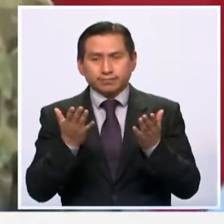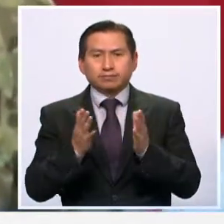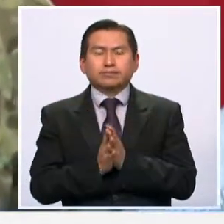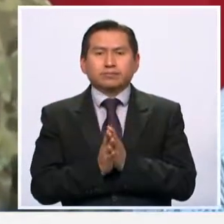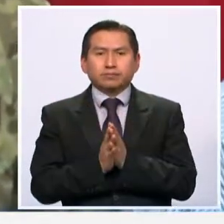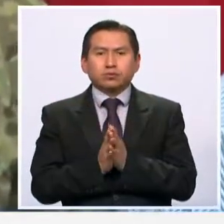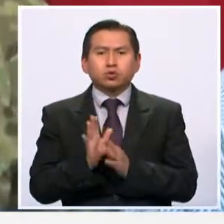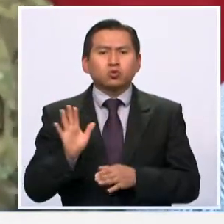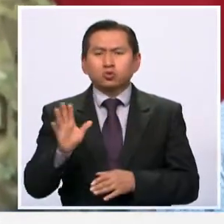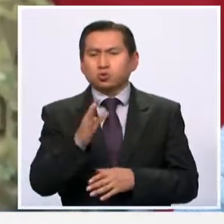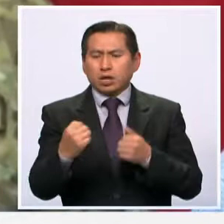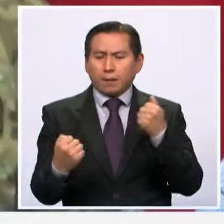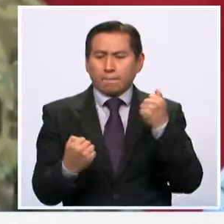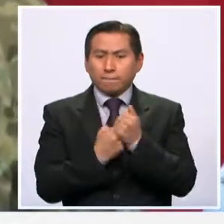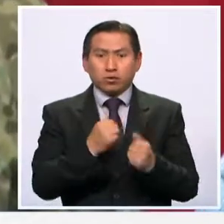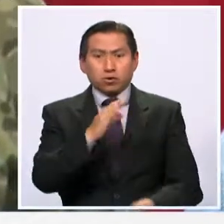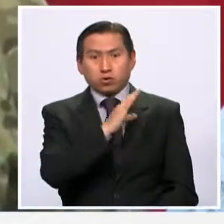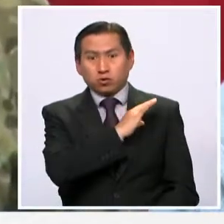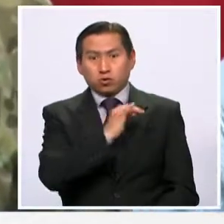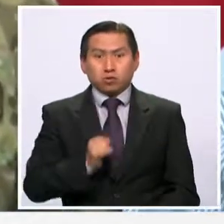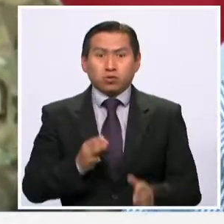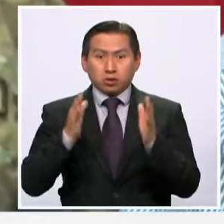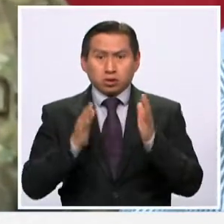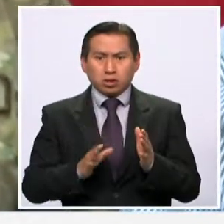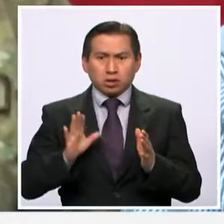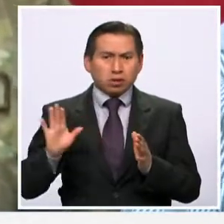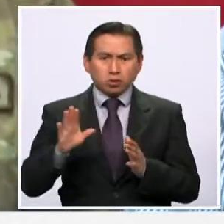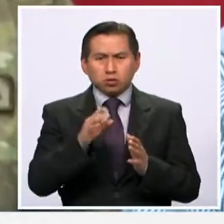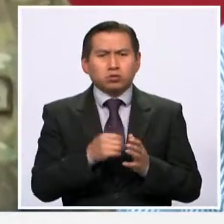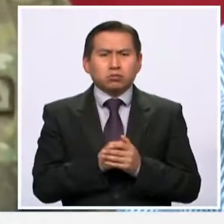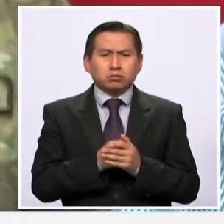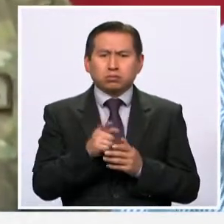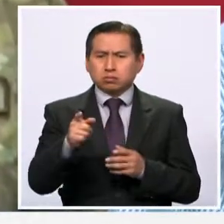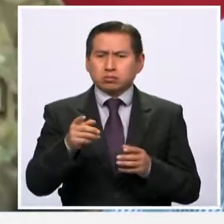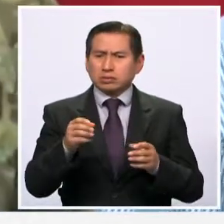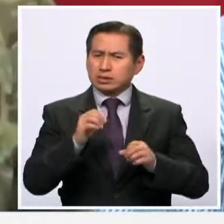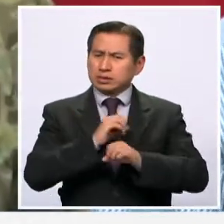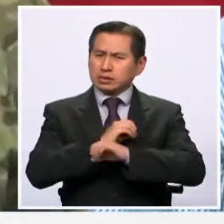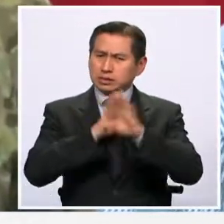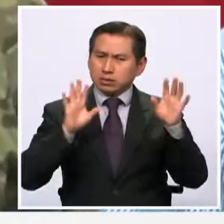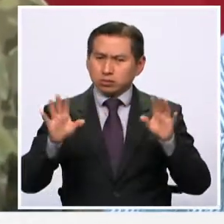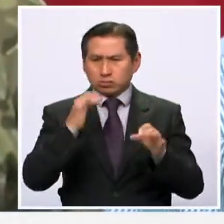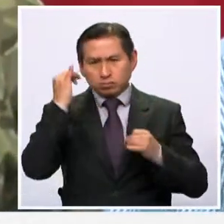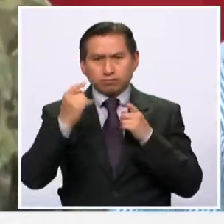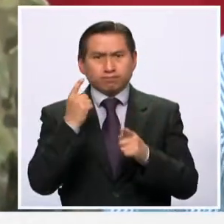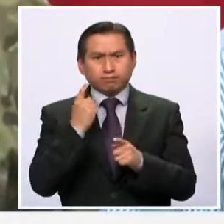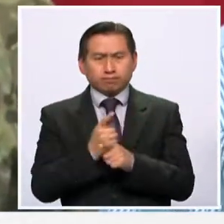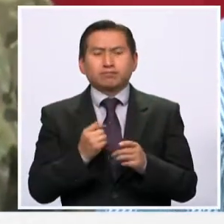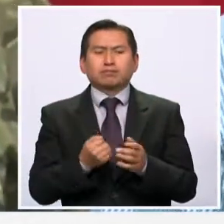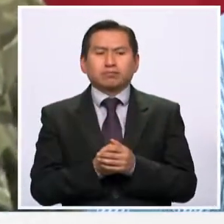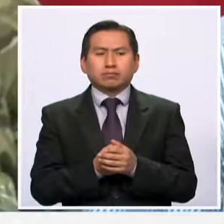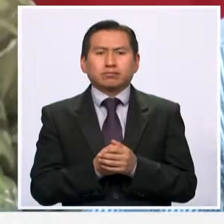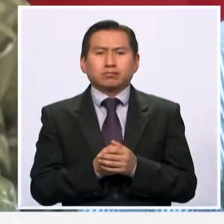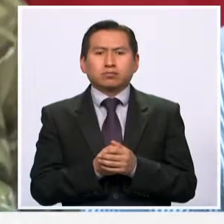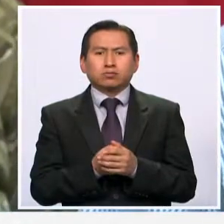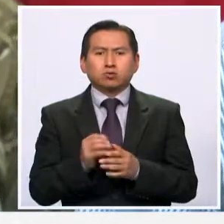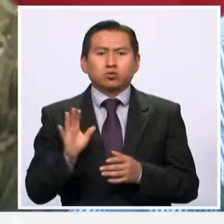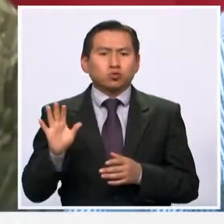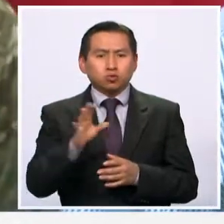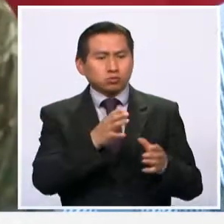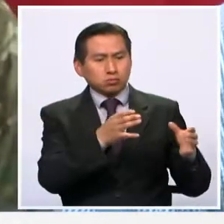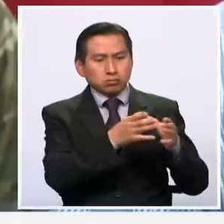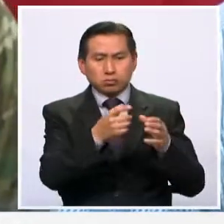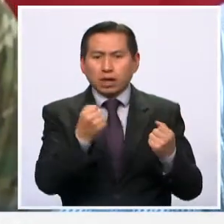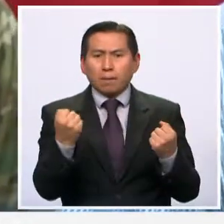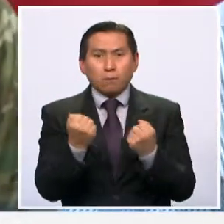la colaboración de los concejales que han sido tremendamente claros en sus conceptos, aquellas organizaciones que los